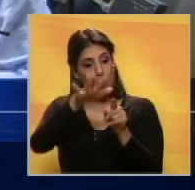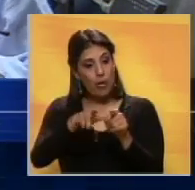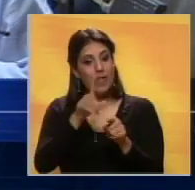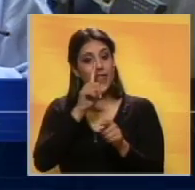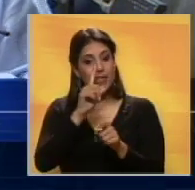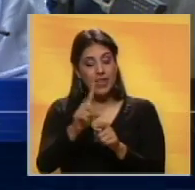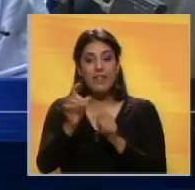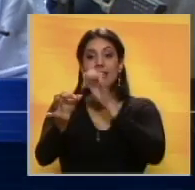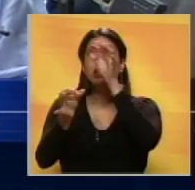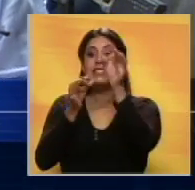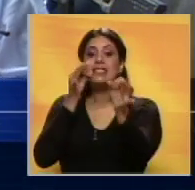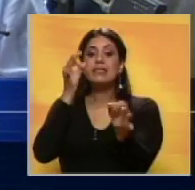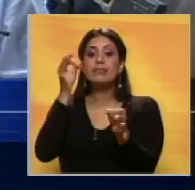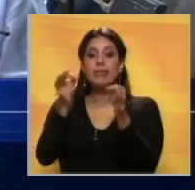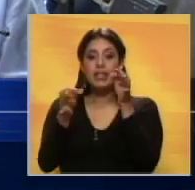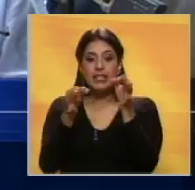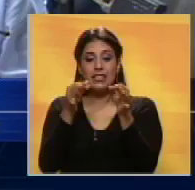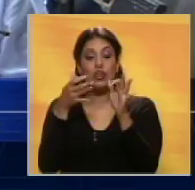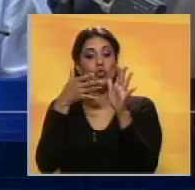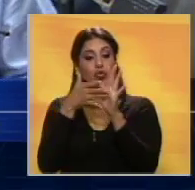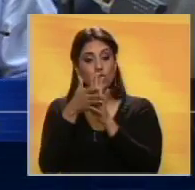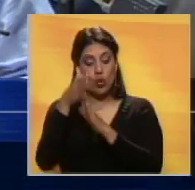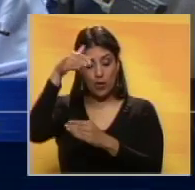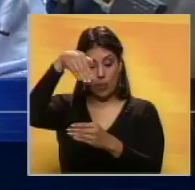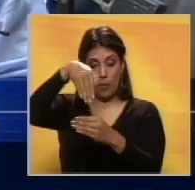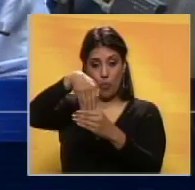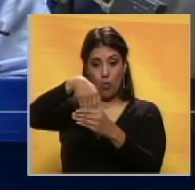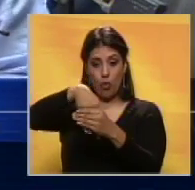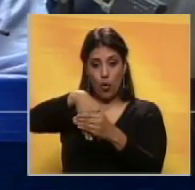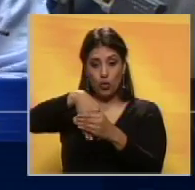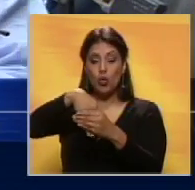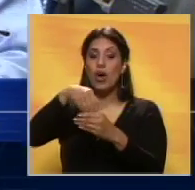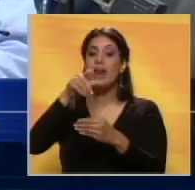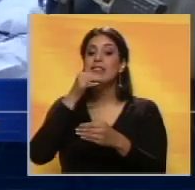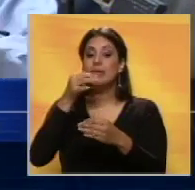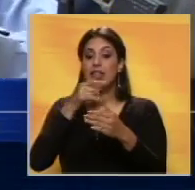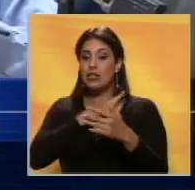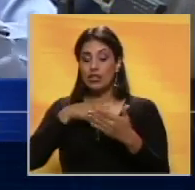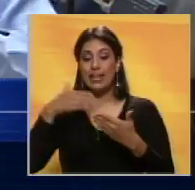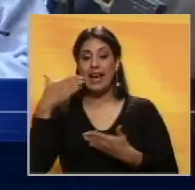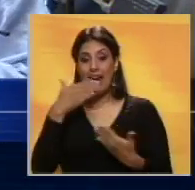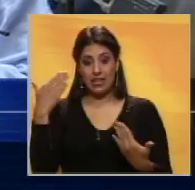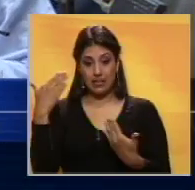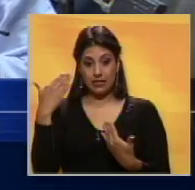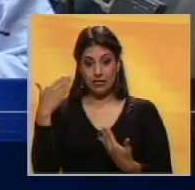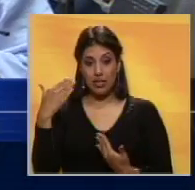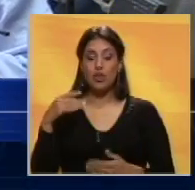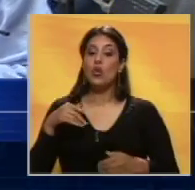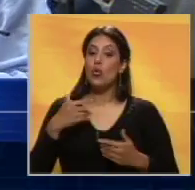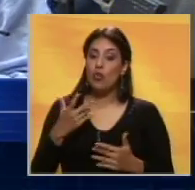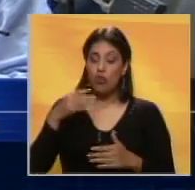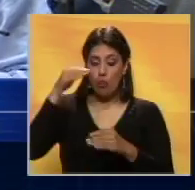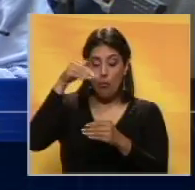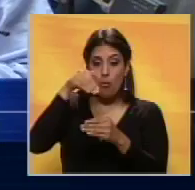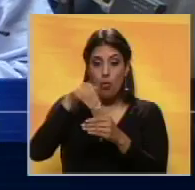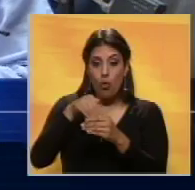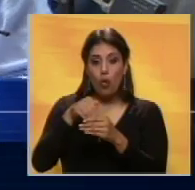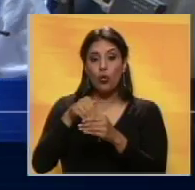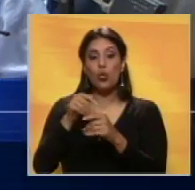pueblo expresarse a través del sufragio, como lo dice nuestra Carta Magna, el